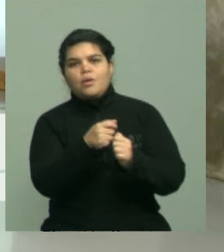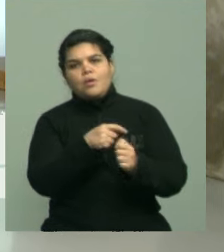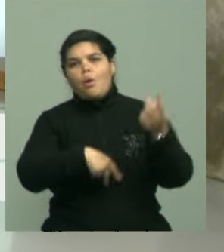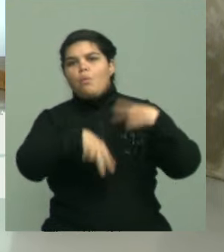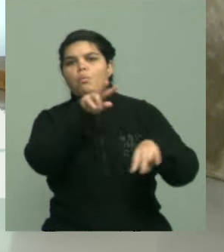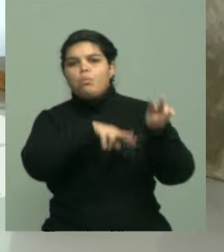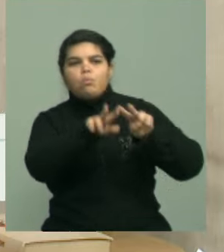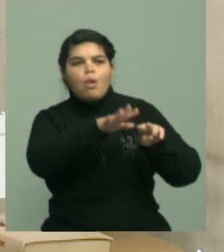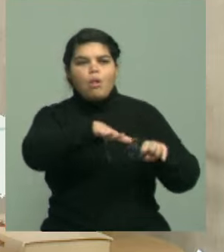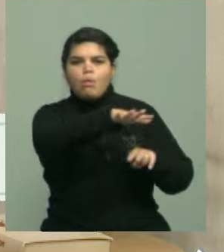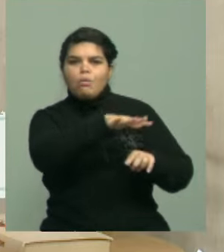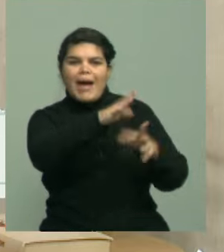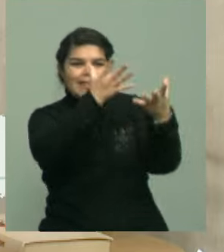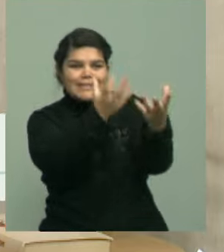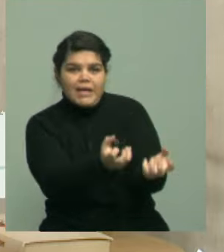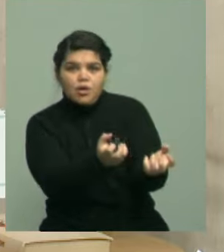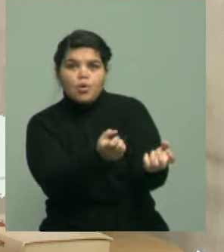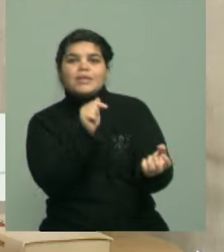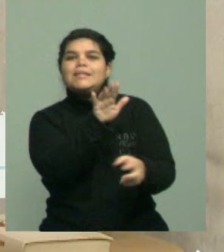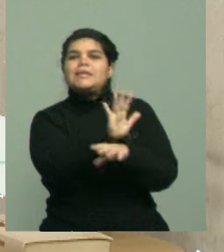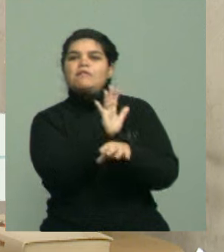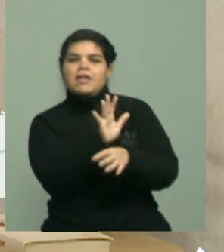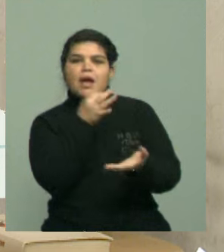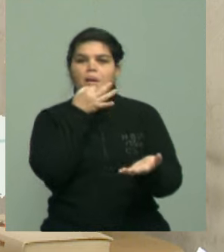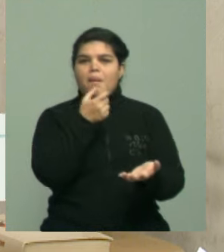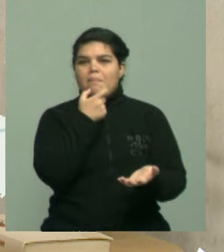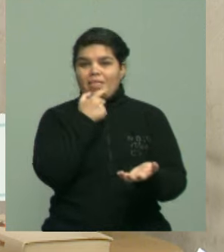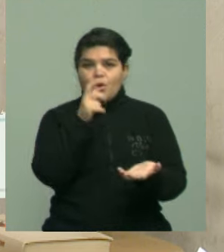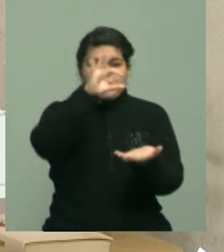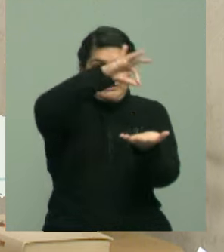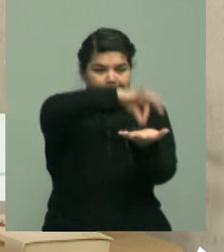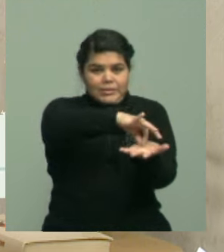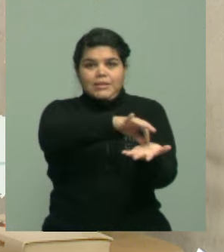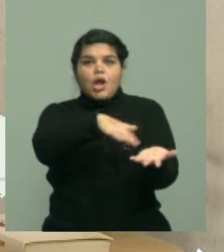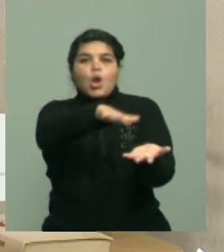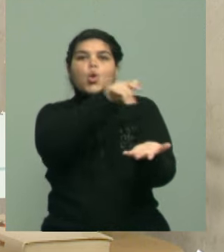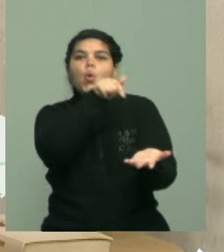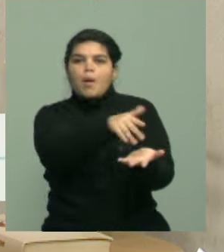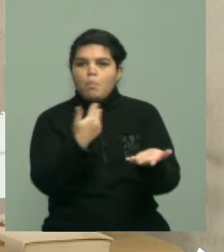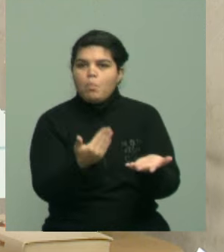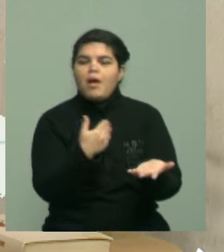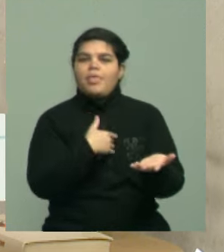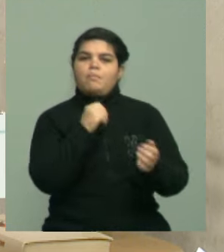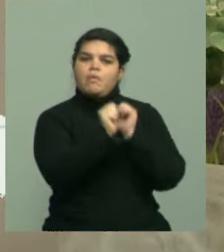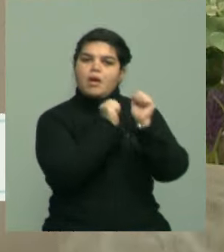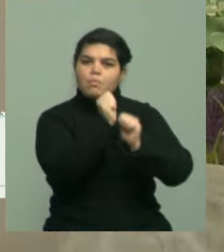Mendoza como una zona de cultivo orgánico de cannabis y de altísima calidad.